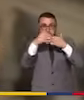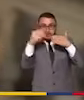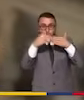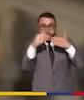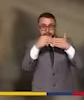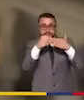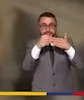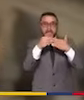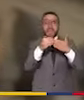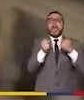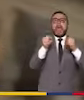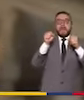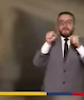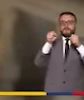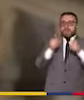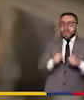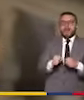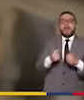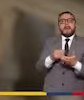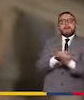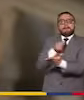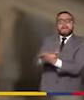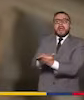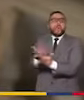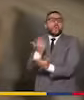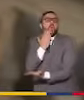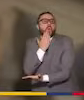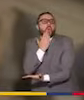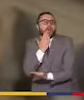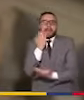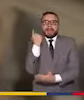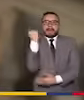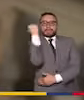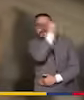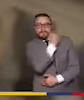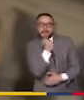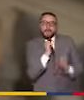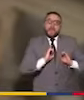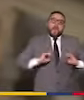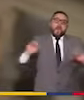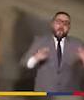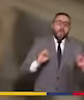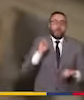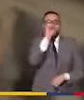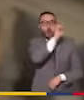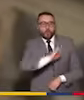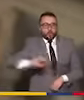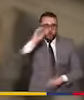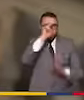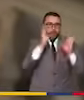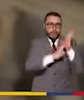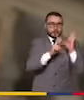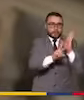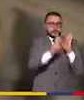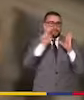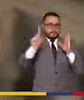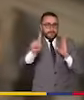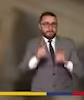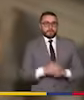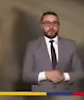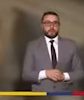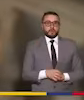se transfirieran en septiembre-octubre del 2021. La fecha